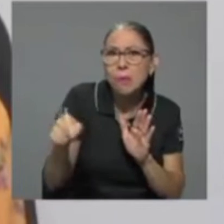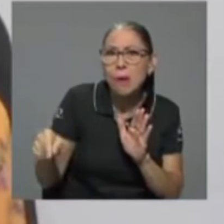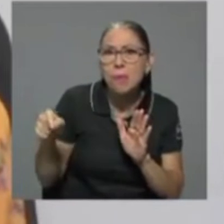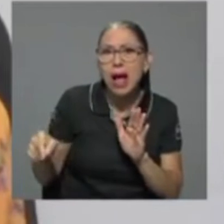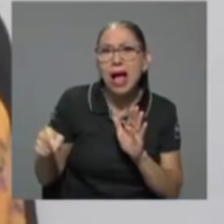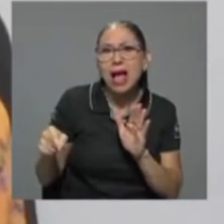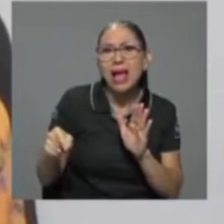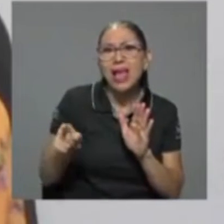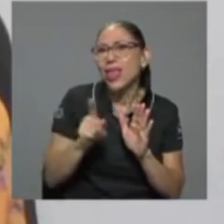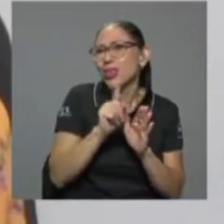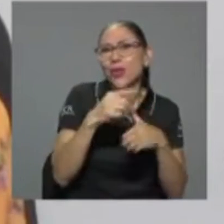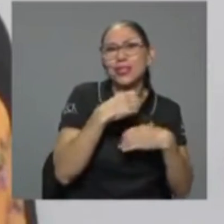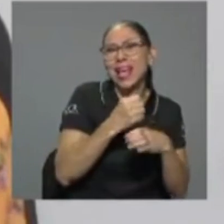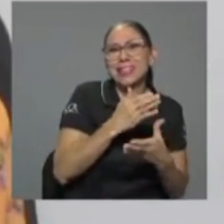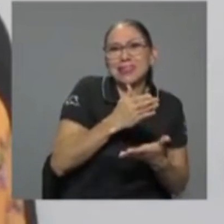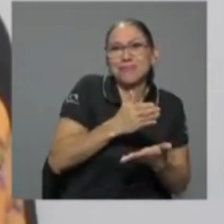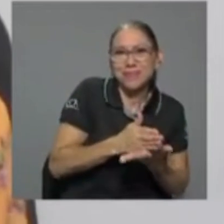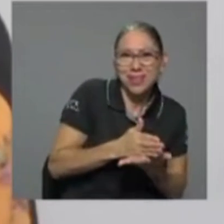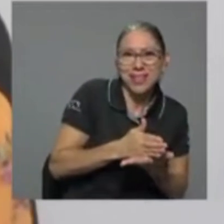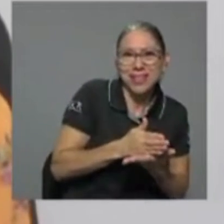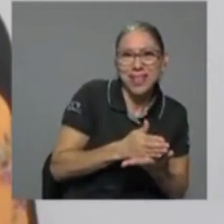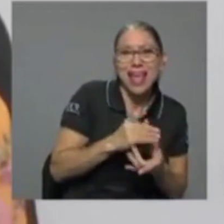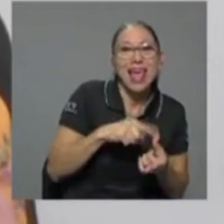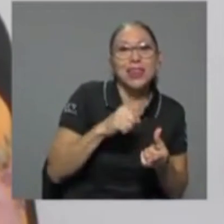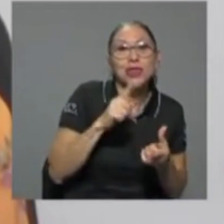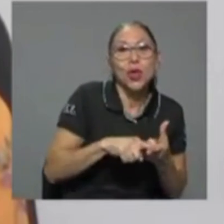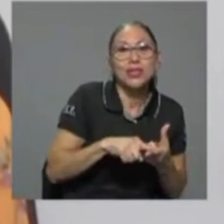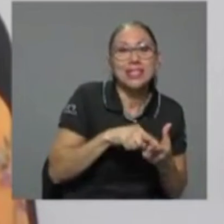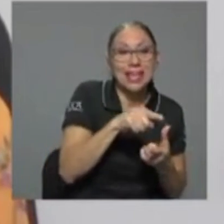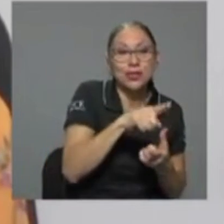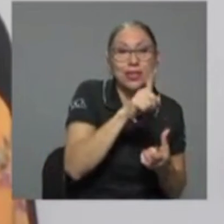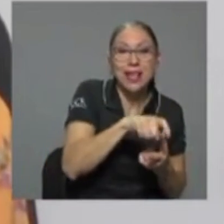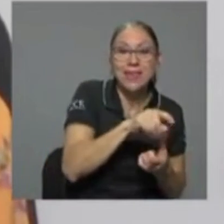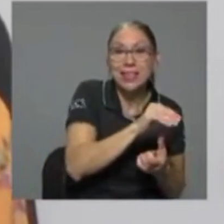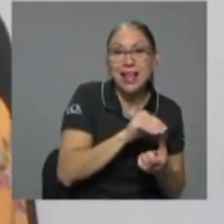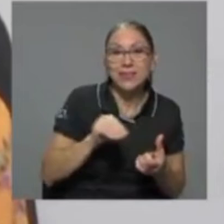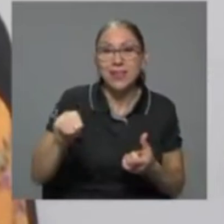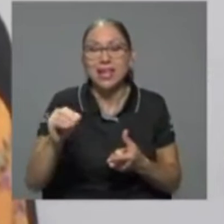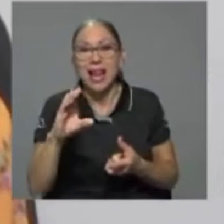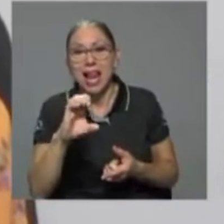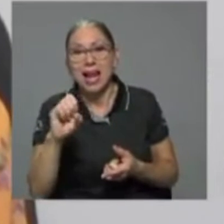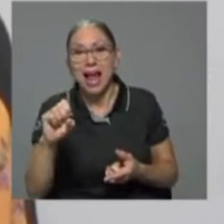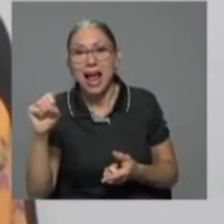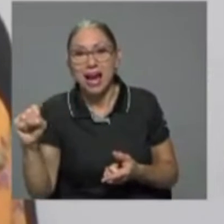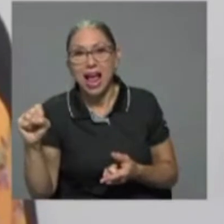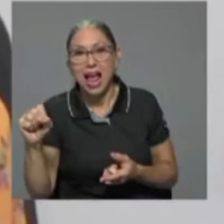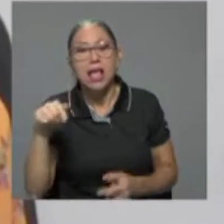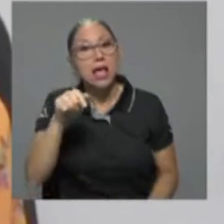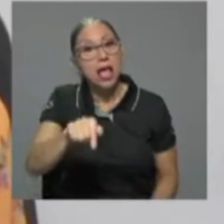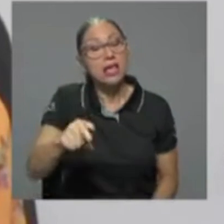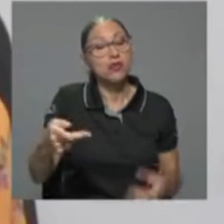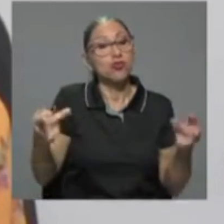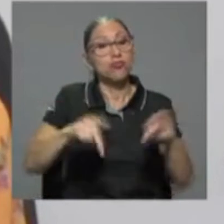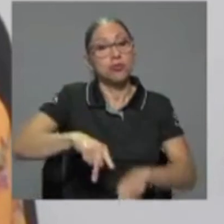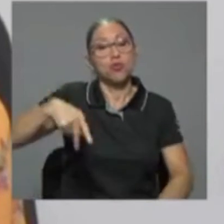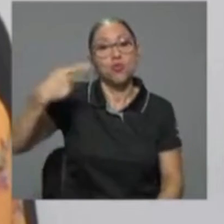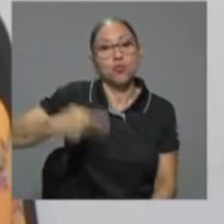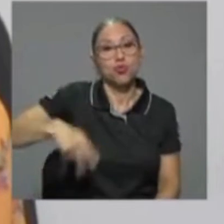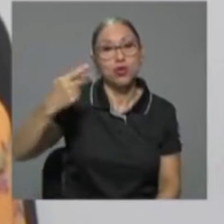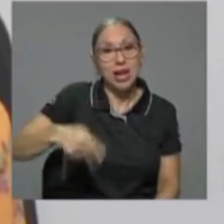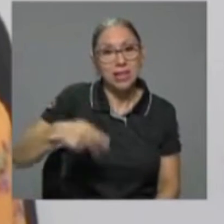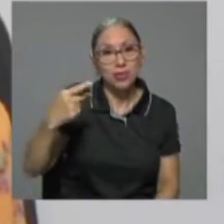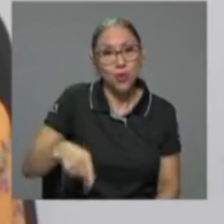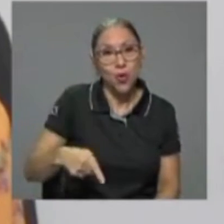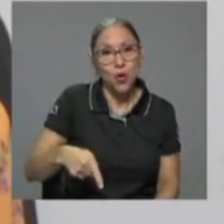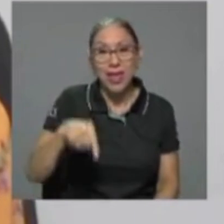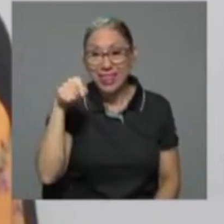tienen que transferir a la caja, ¿verdad? Entonces, esto genera un riesgo de que no se esté reflejando